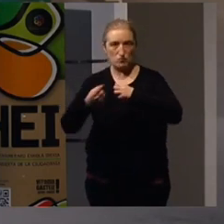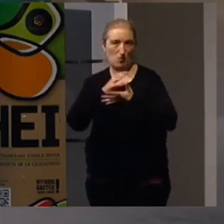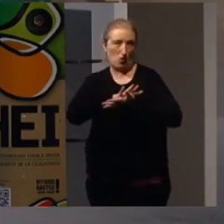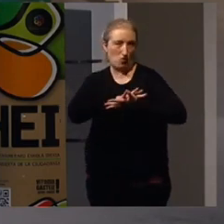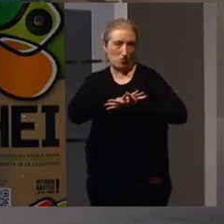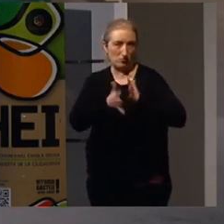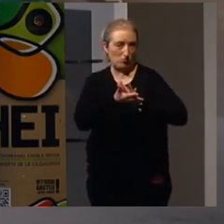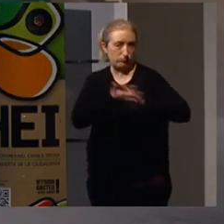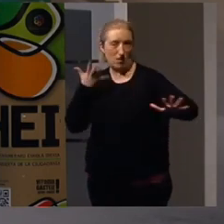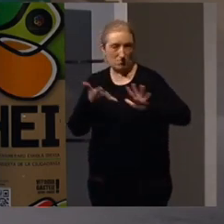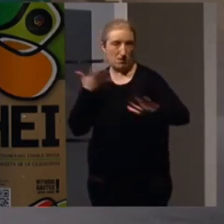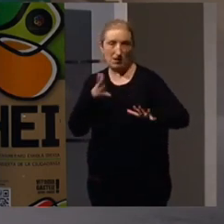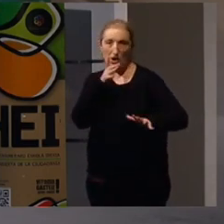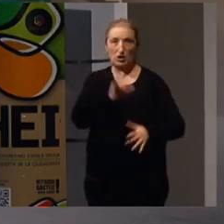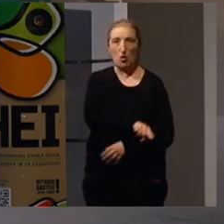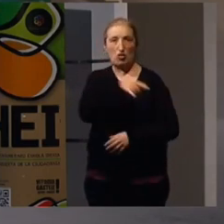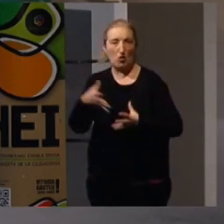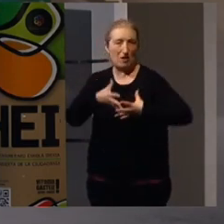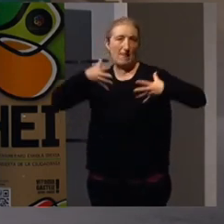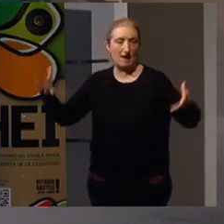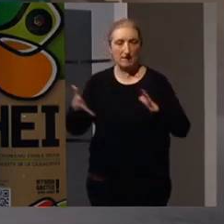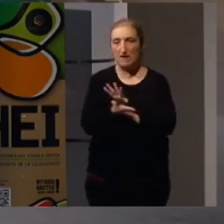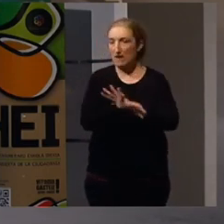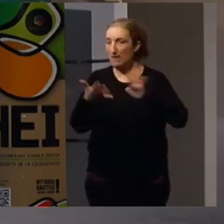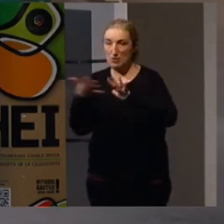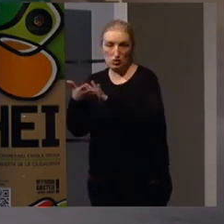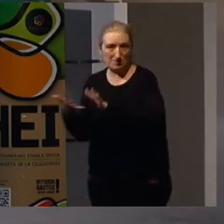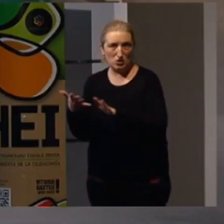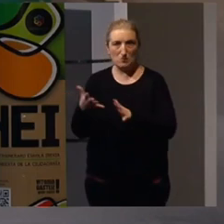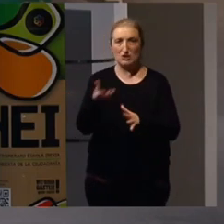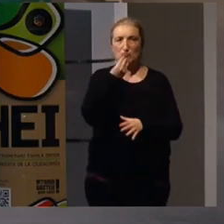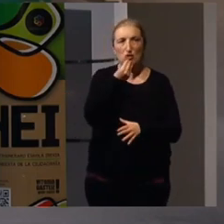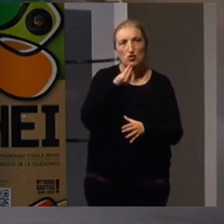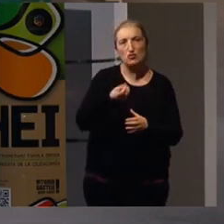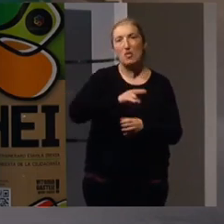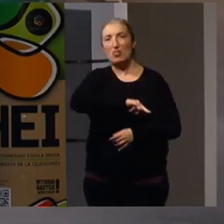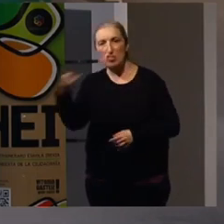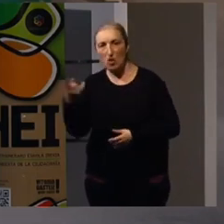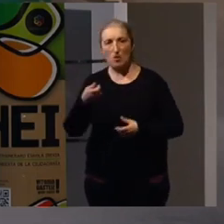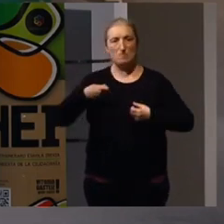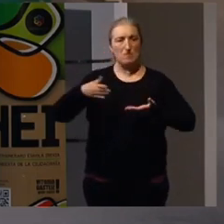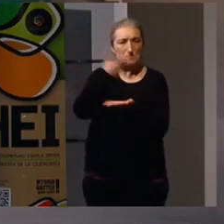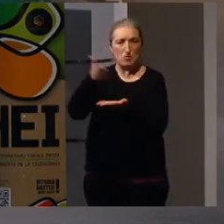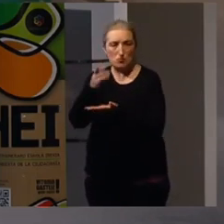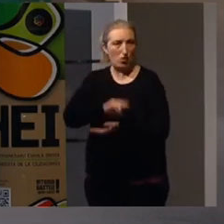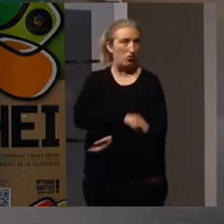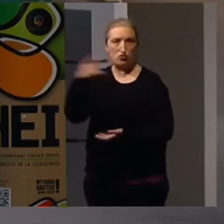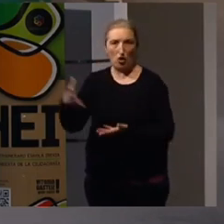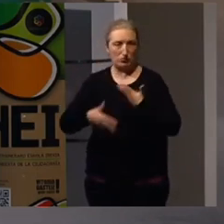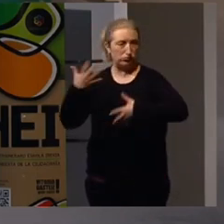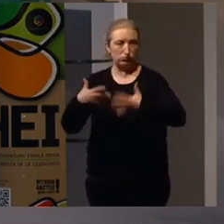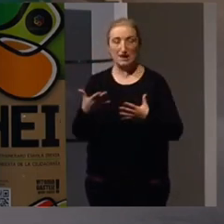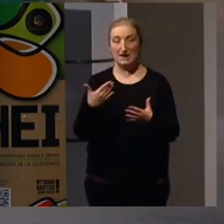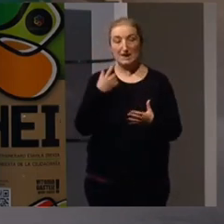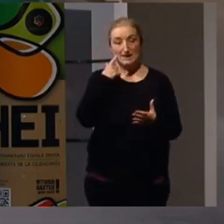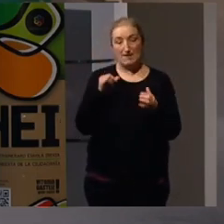de ahora más, ¿no? El doble de grande y produce el doble y consume el doble. Entonces, tenemos estas signos de que se